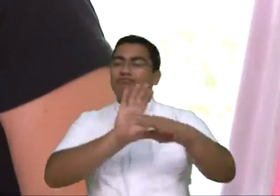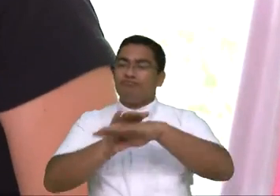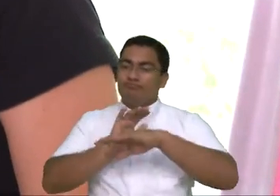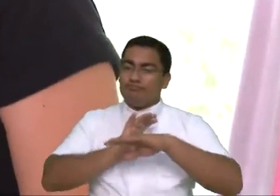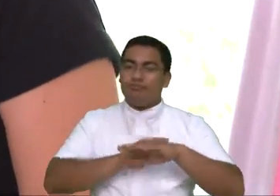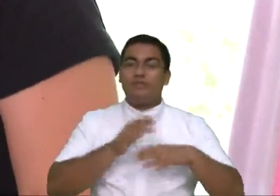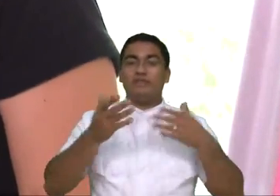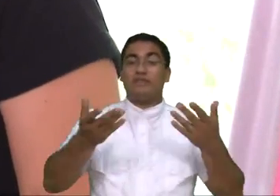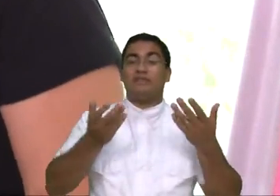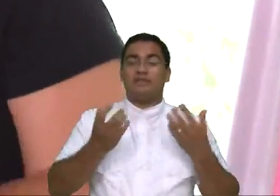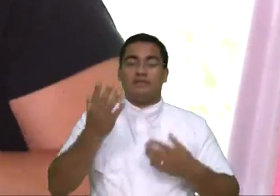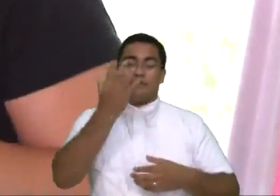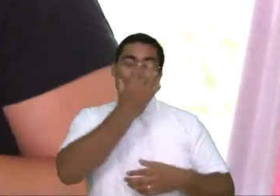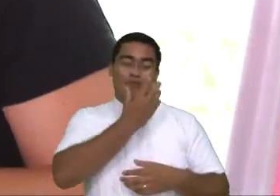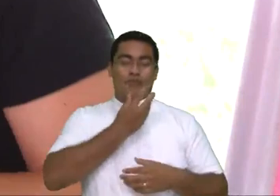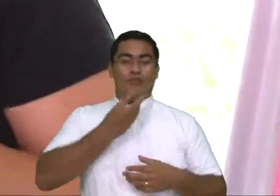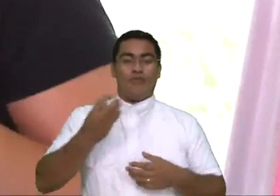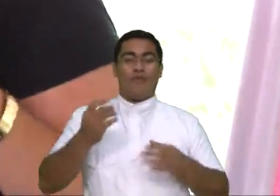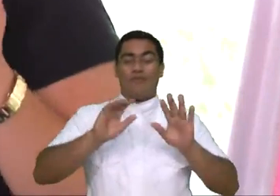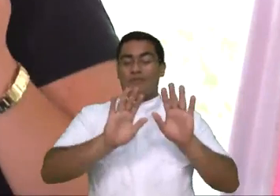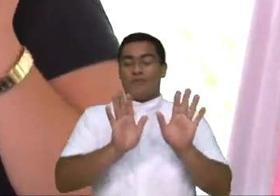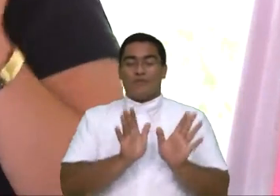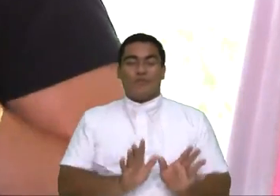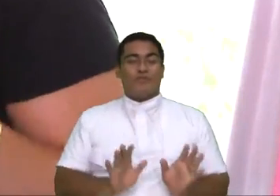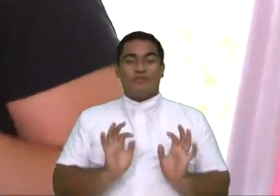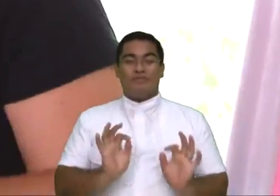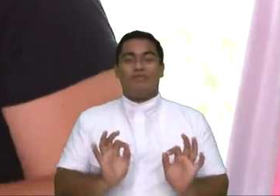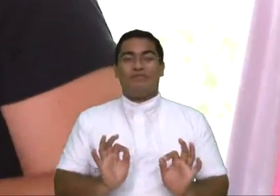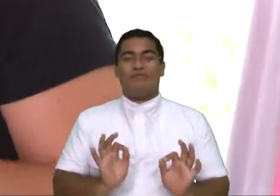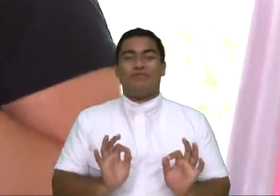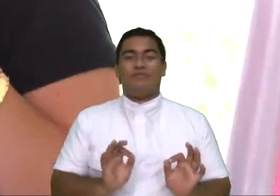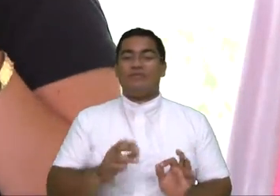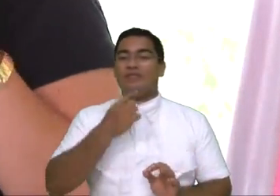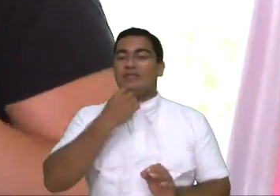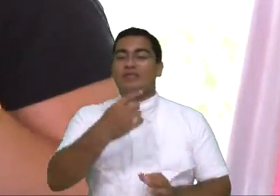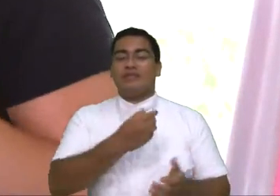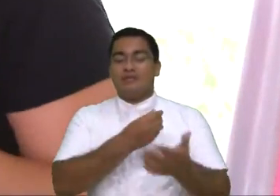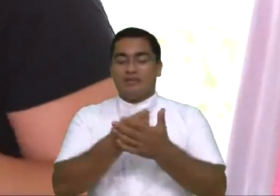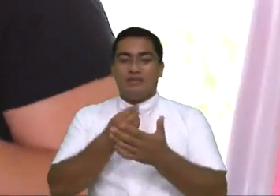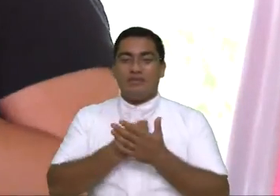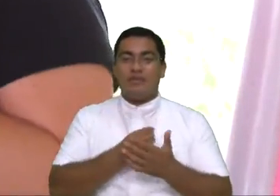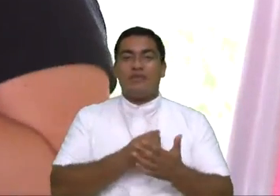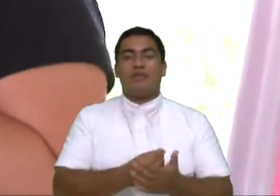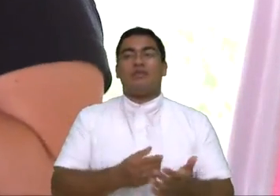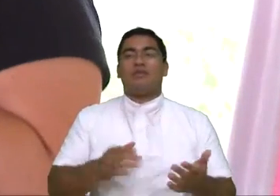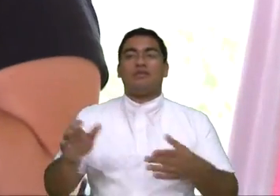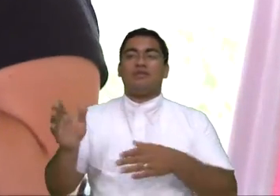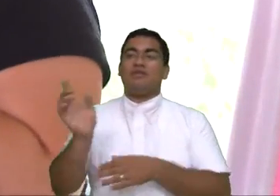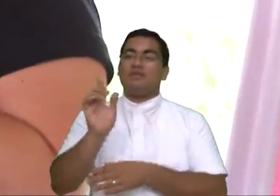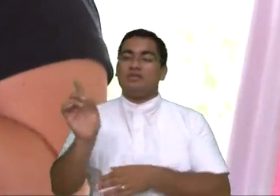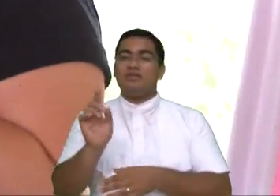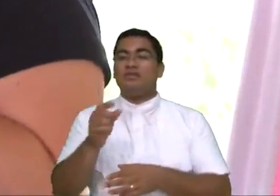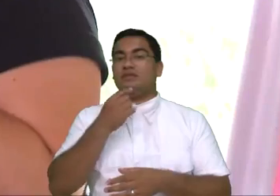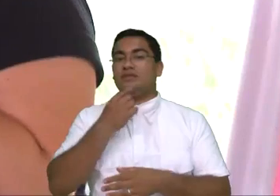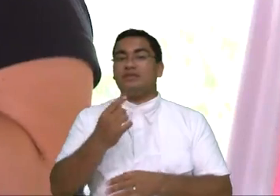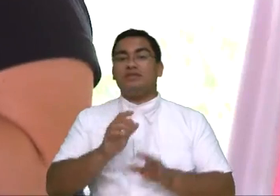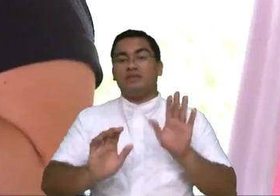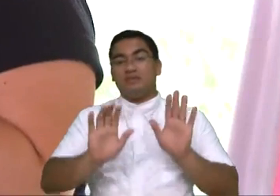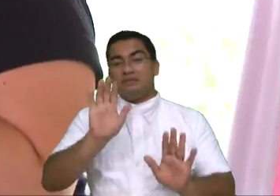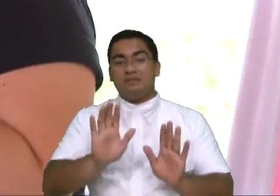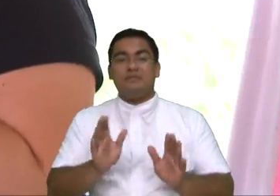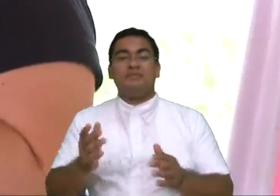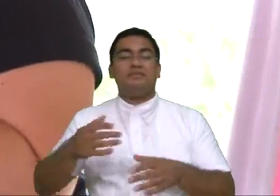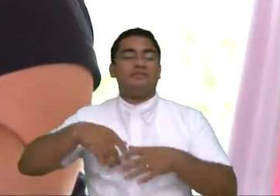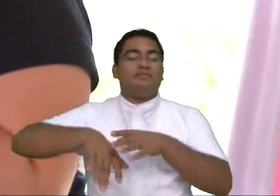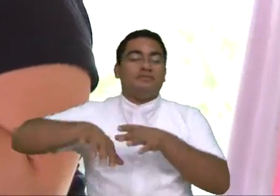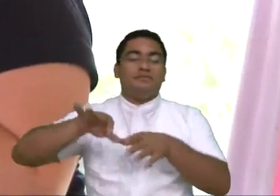verse bellas. Todas las chicas que vayan y hagan sus compras en Maje Store van a estar participando en la